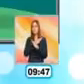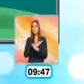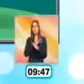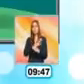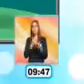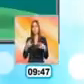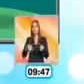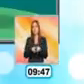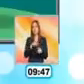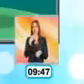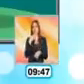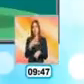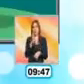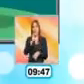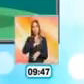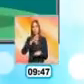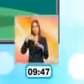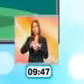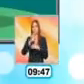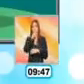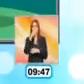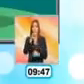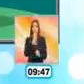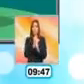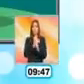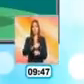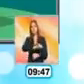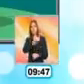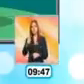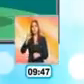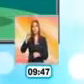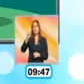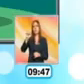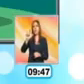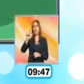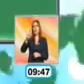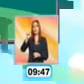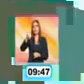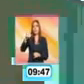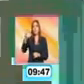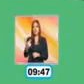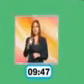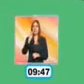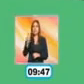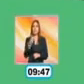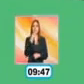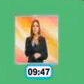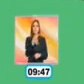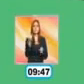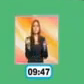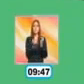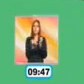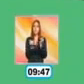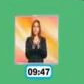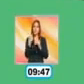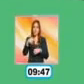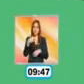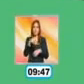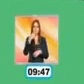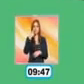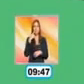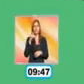cerrar adecuadamente y no te puedan hackear. Otra es el famoso stalking o acecho, ¿no? Este está ligado a las